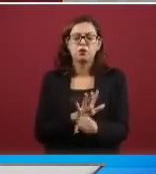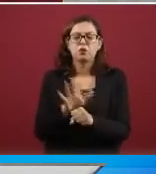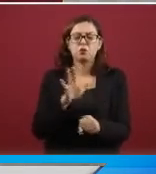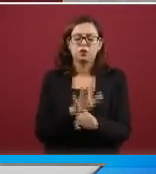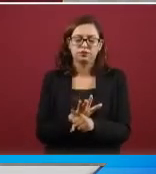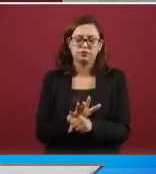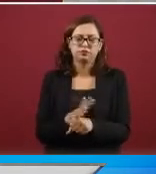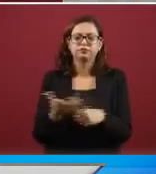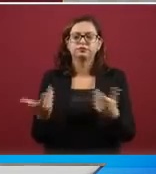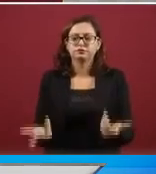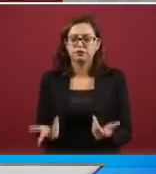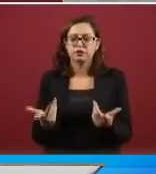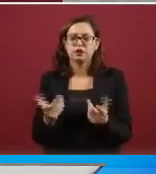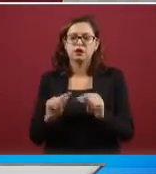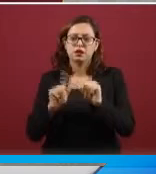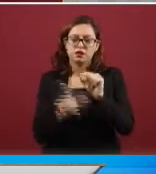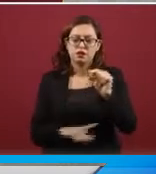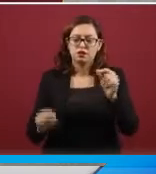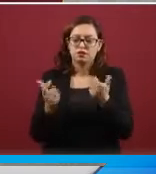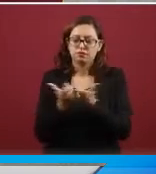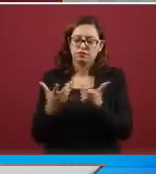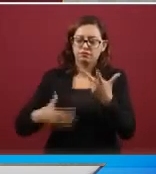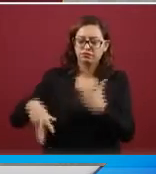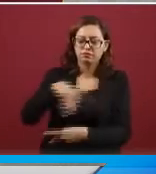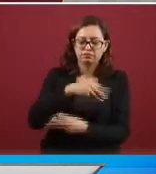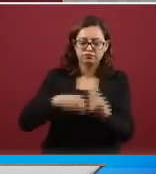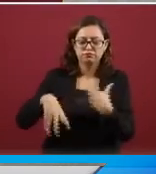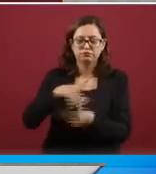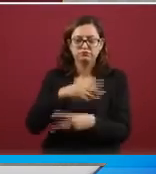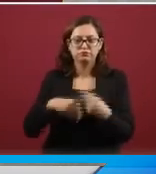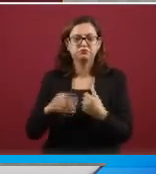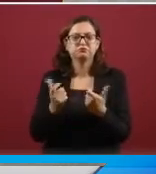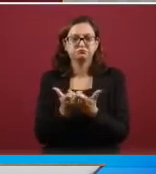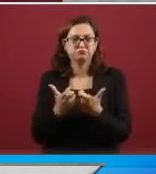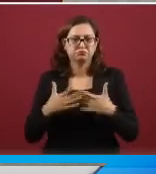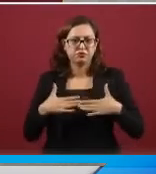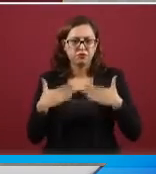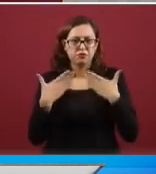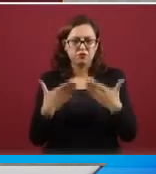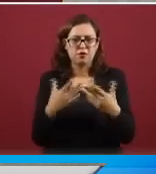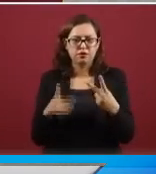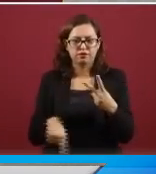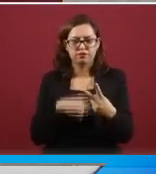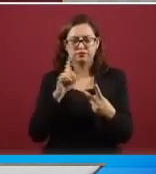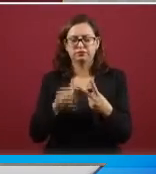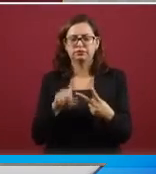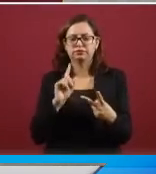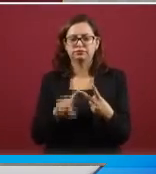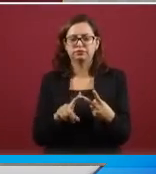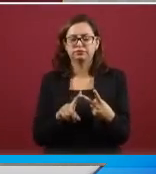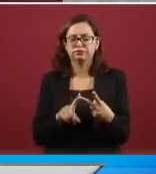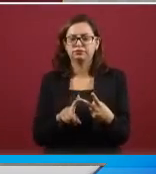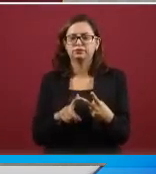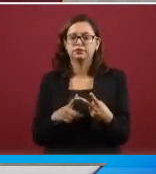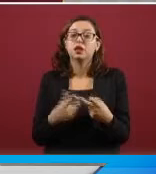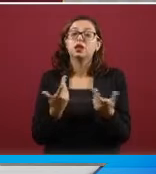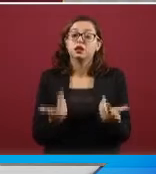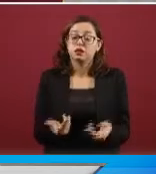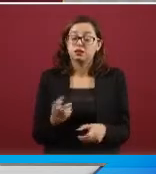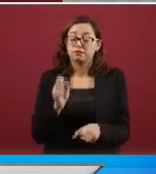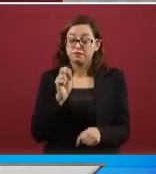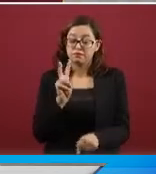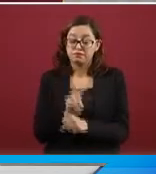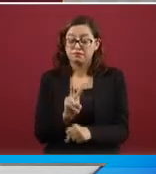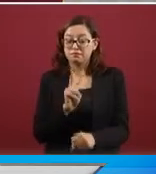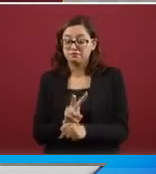impuestos y no crear nuevos. Se trabaja para estimular la recaudación fiscal y no la de presionar a la población. Se espera tener ingresos de